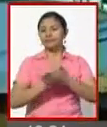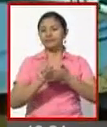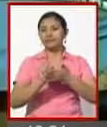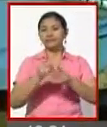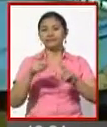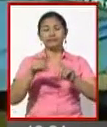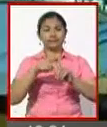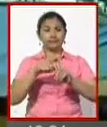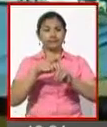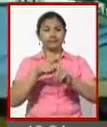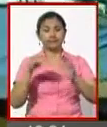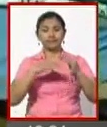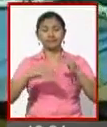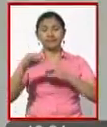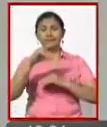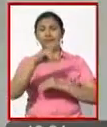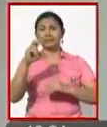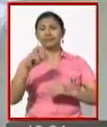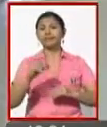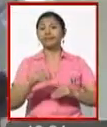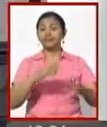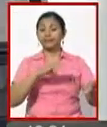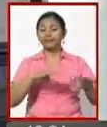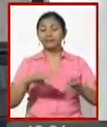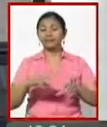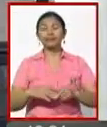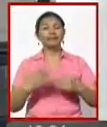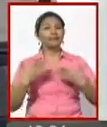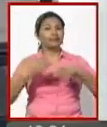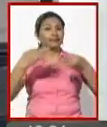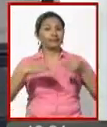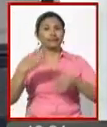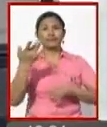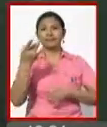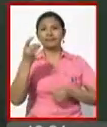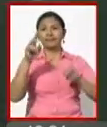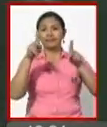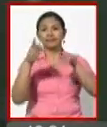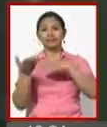casos positivos superan los 300 y actualmente se han confirmado 18 decesos.